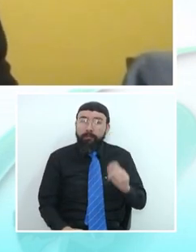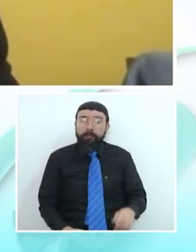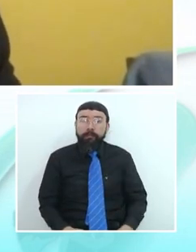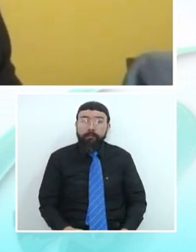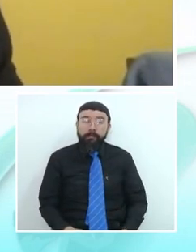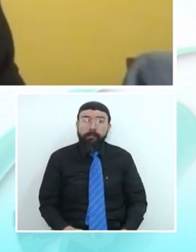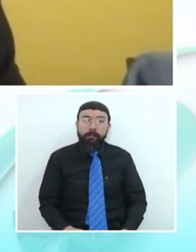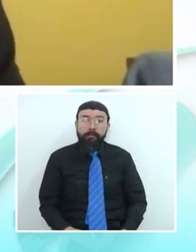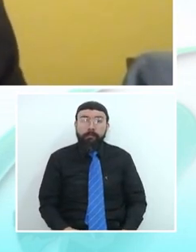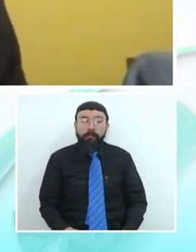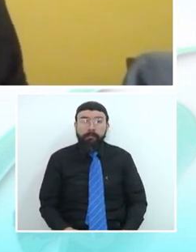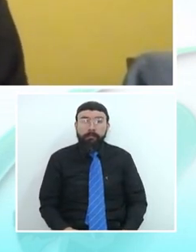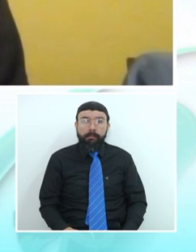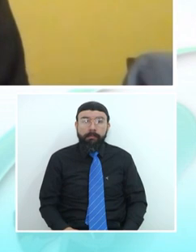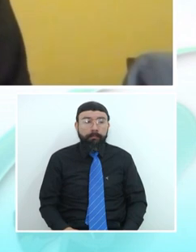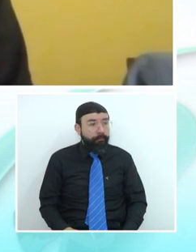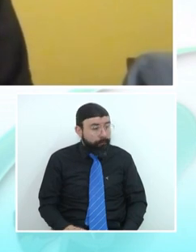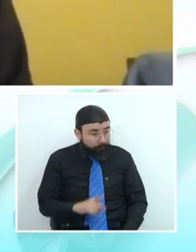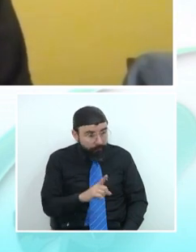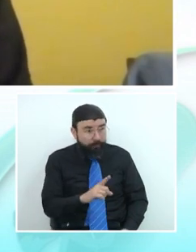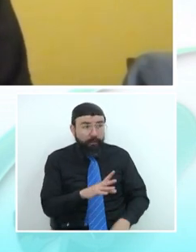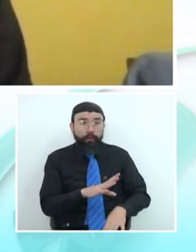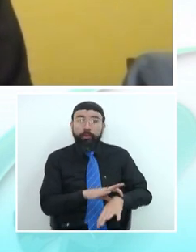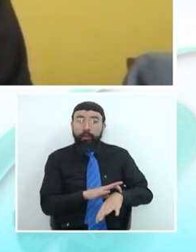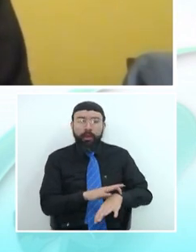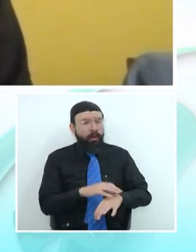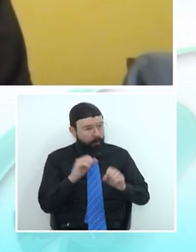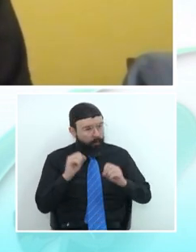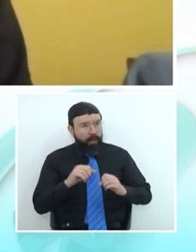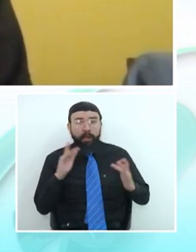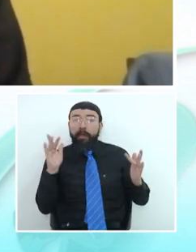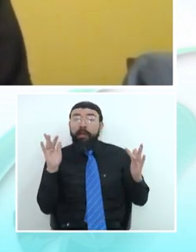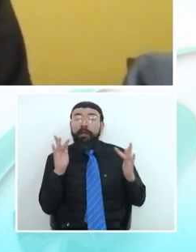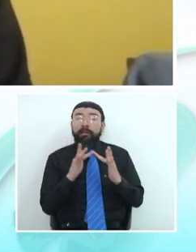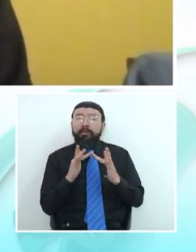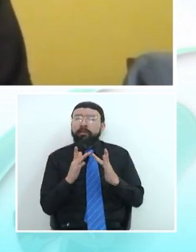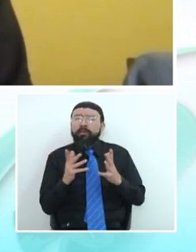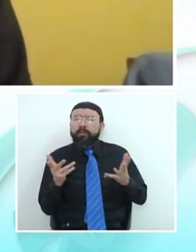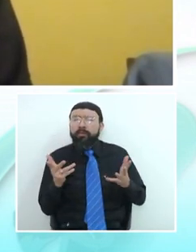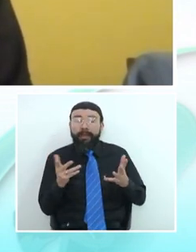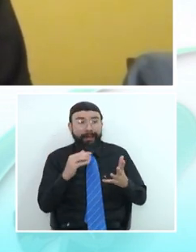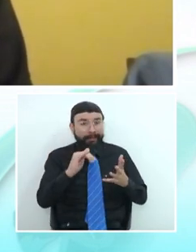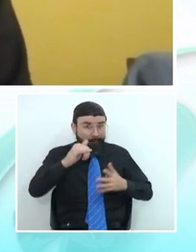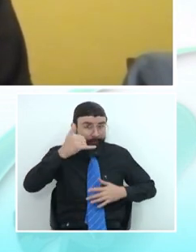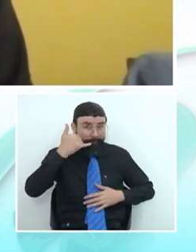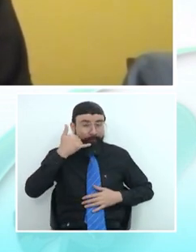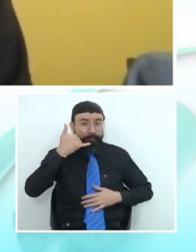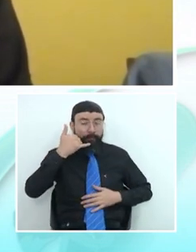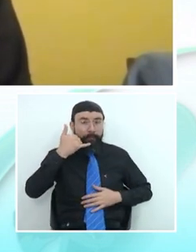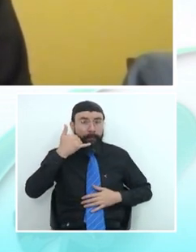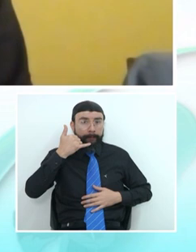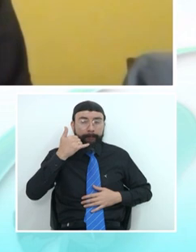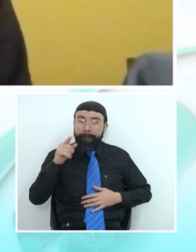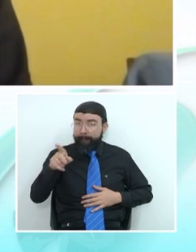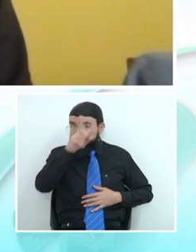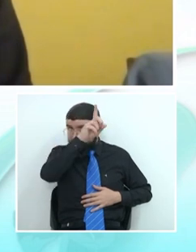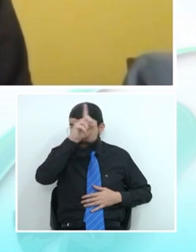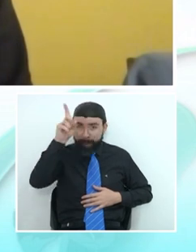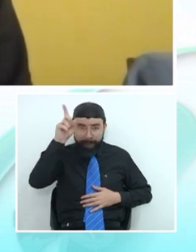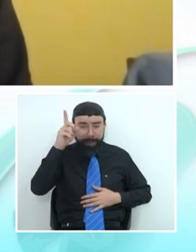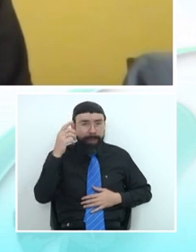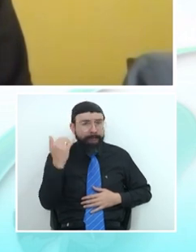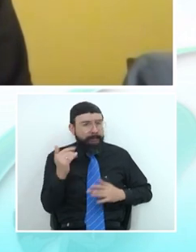Walter. A ver, mi querido doctor Rojas. Sí. Se puede comunicar por los teléfonos de Madrid, por el WhatsApp se